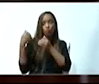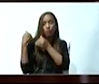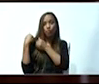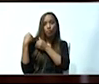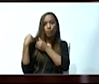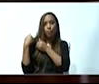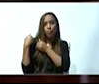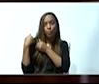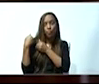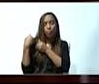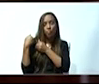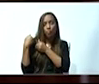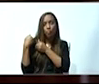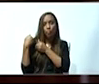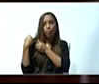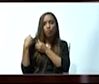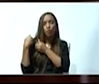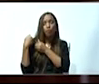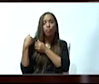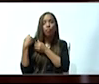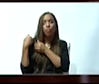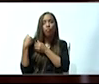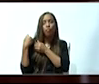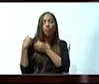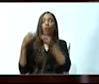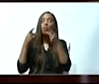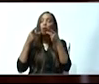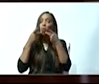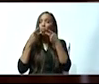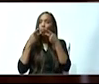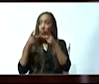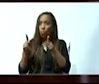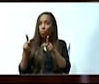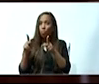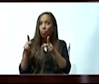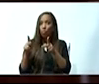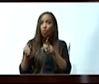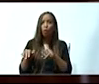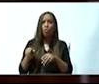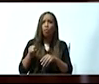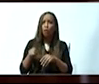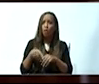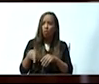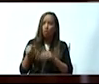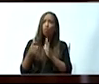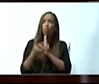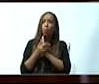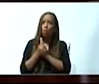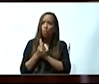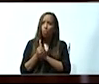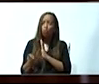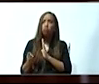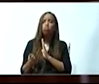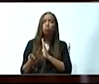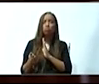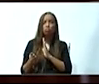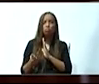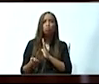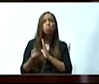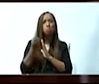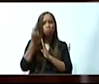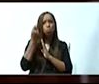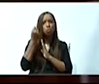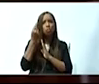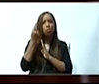técnicas para poder conducir con éxito el manejo de esta